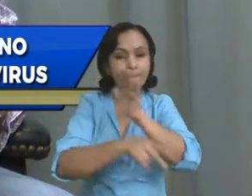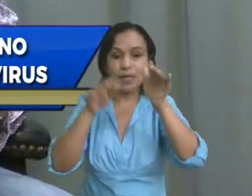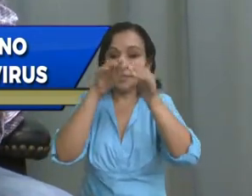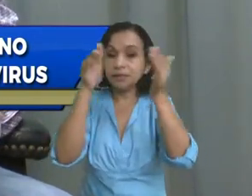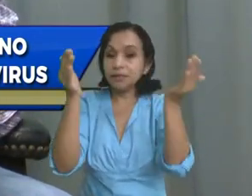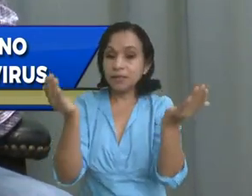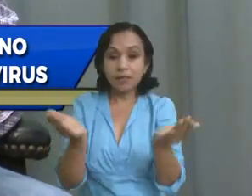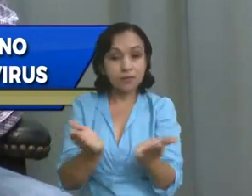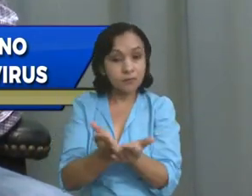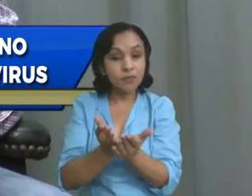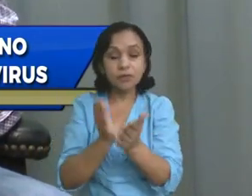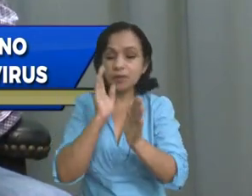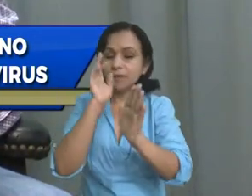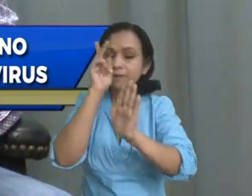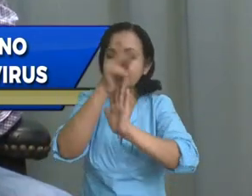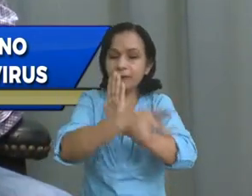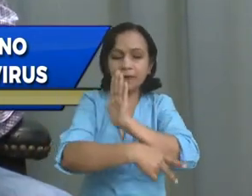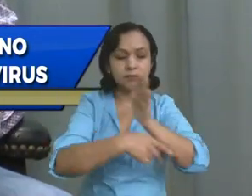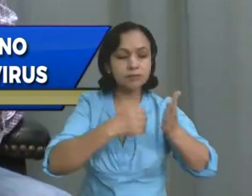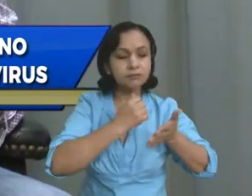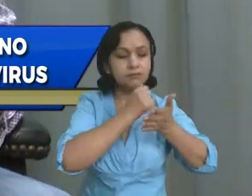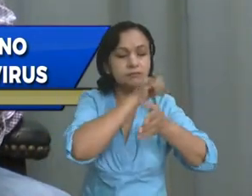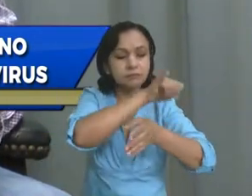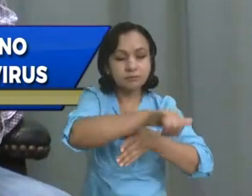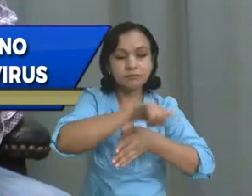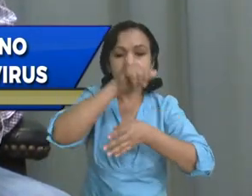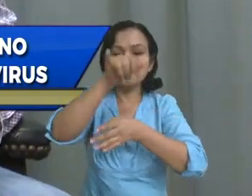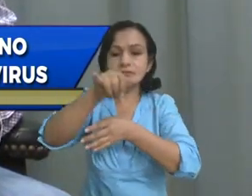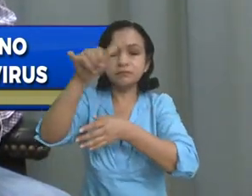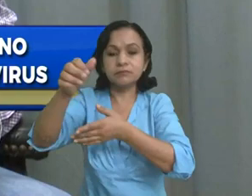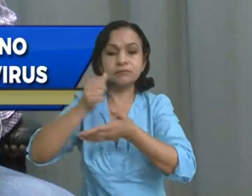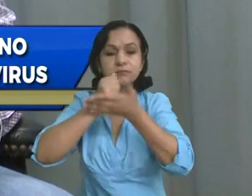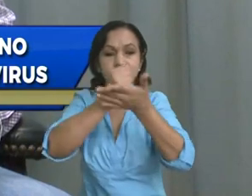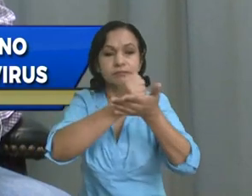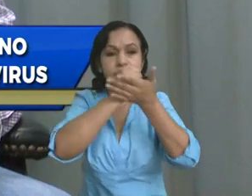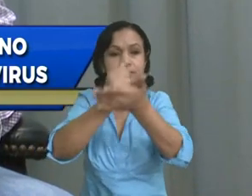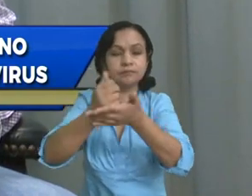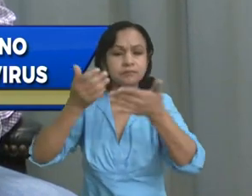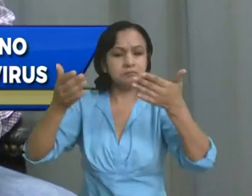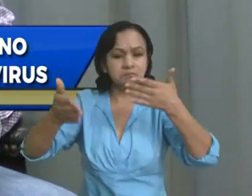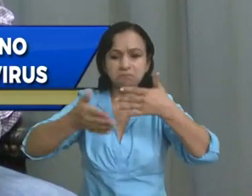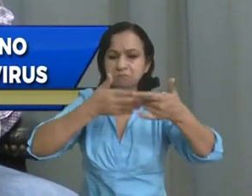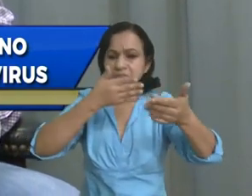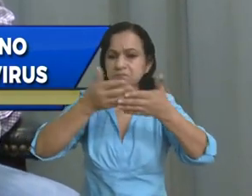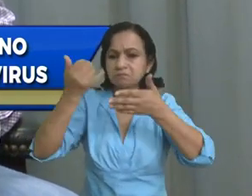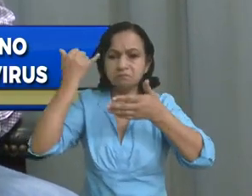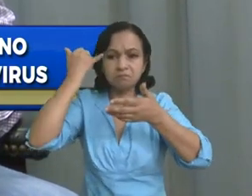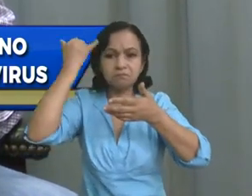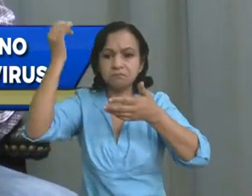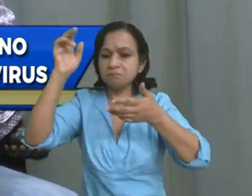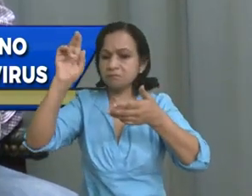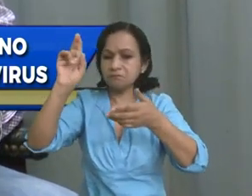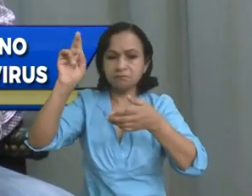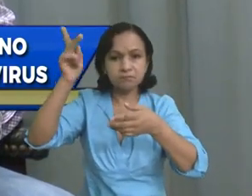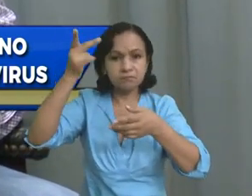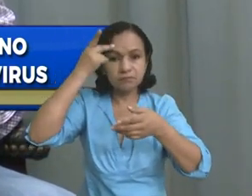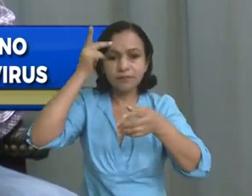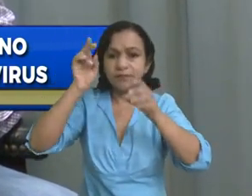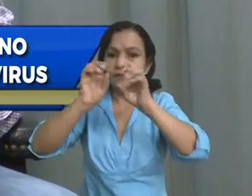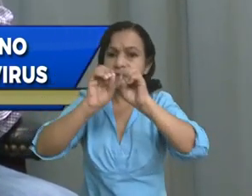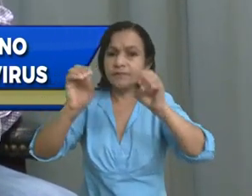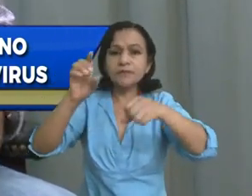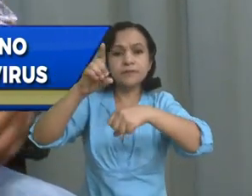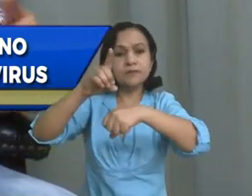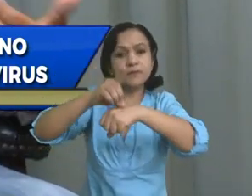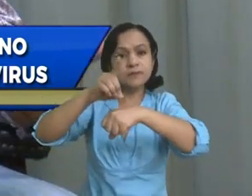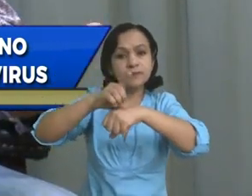mundo, y es una solidaridad que se da, como usted lo ha mencionado muy bien, sin distingo de ideología política o demás. Doctora, conocer